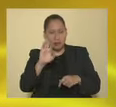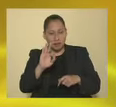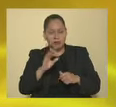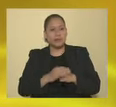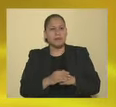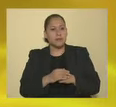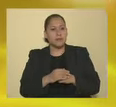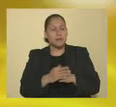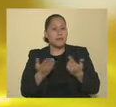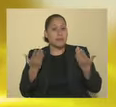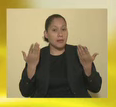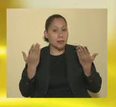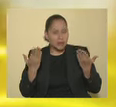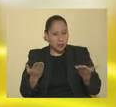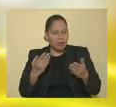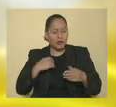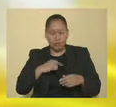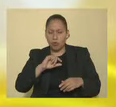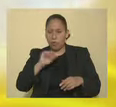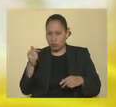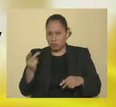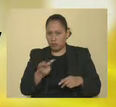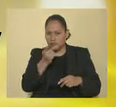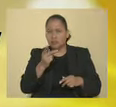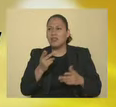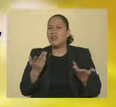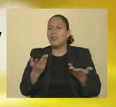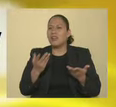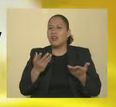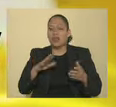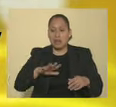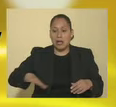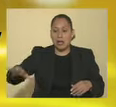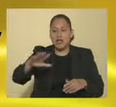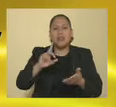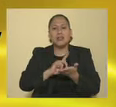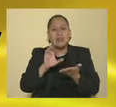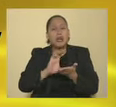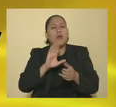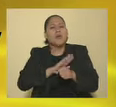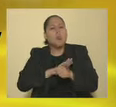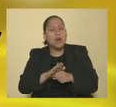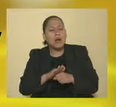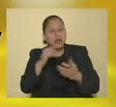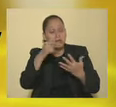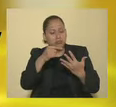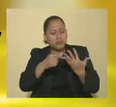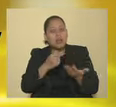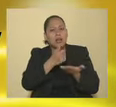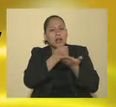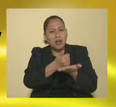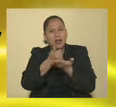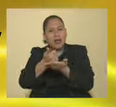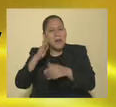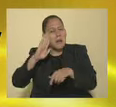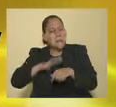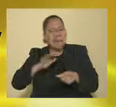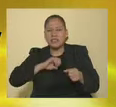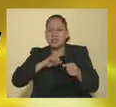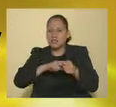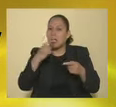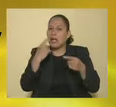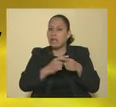México. Y bueno, mi siguiente pregunta es, ¿en qué área de discapacidad pues han hecho más labor